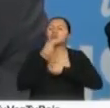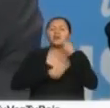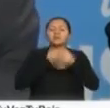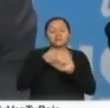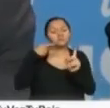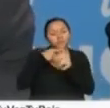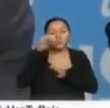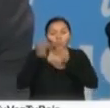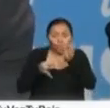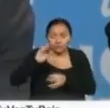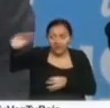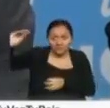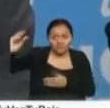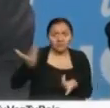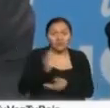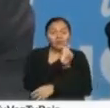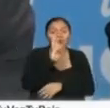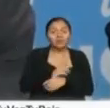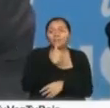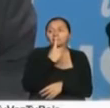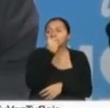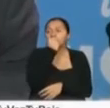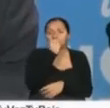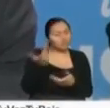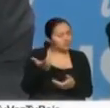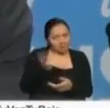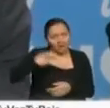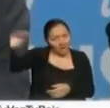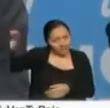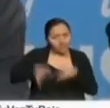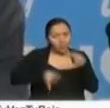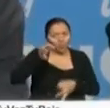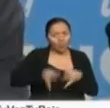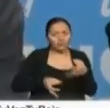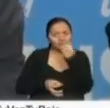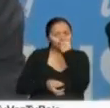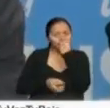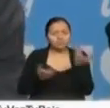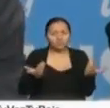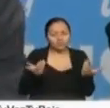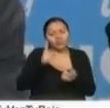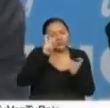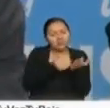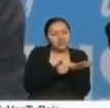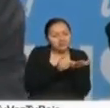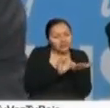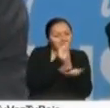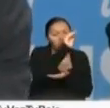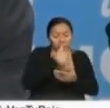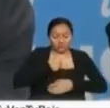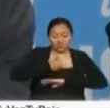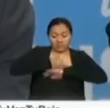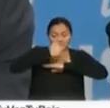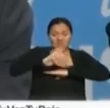haberse judicializado, estamos hablando de una denuncia. Entonces, tiene que intervenir el sistema jurisdiccional. La autoridad